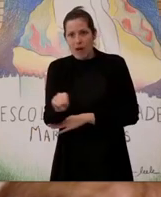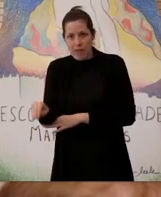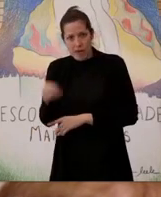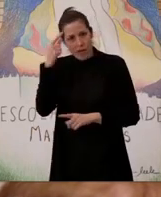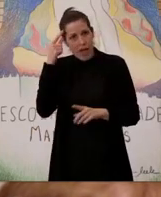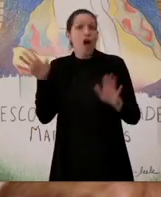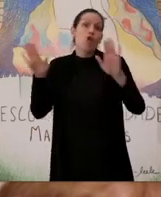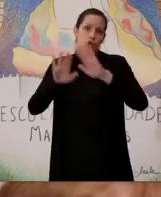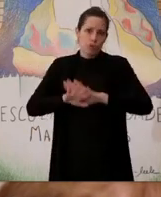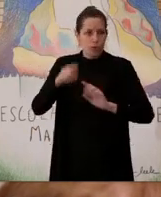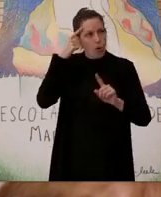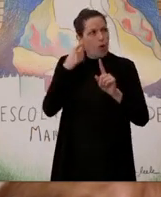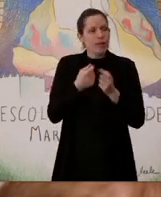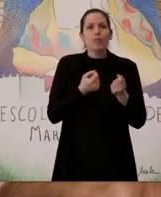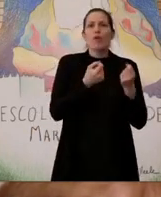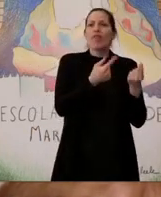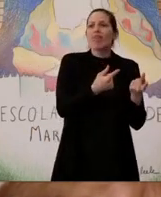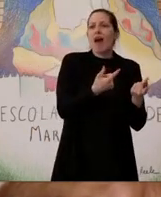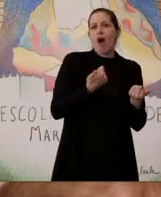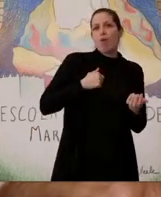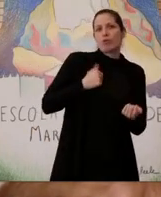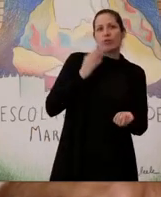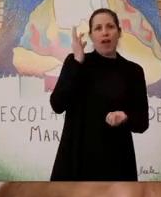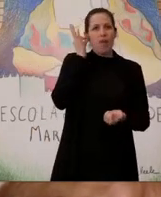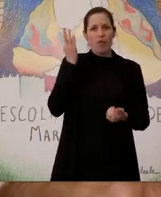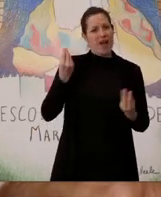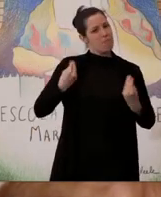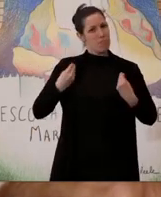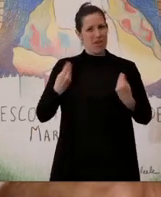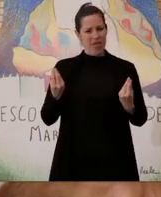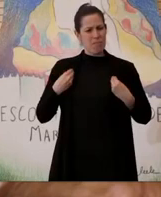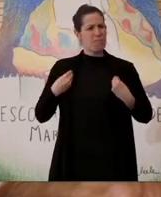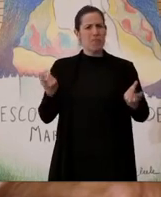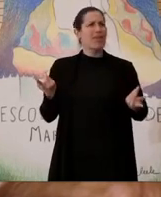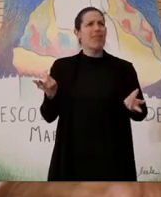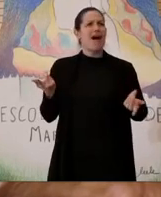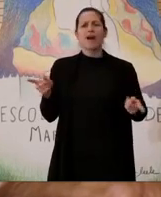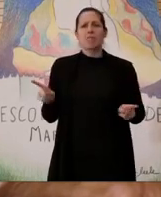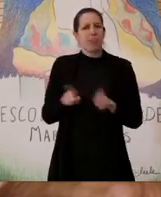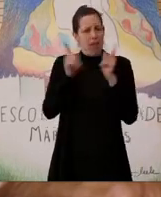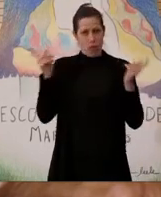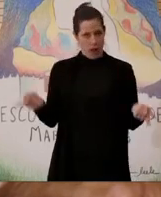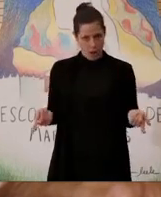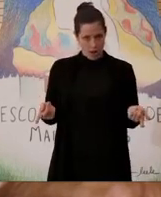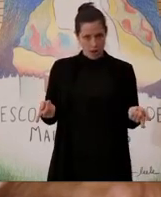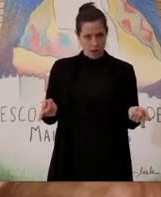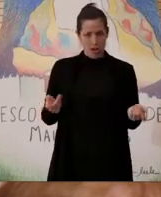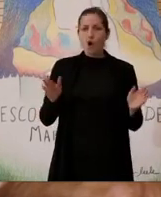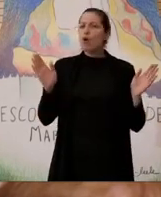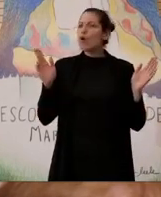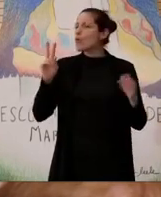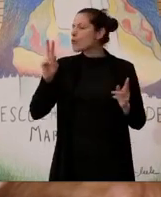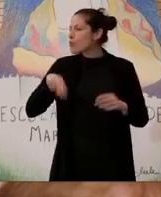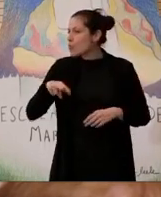vida vida o que seña me da igual que aunque quiera nunca hay nigozamiento un inflazo entonces Bueno pues tienes que